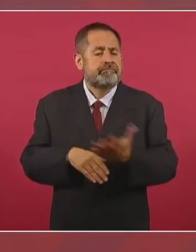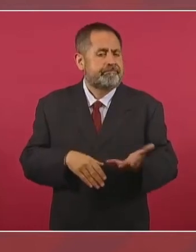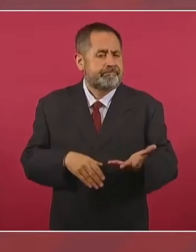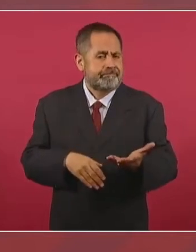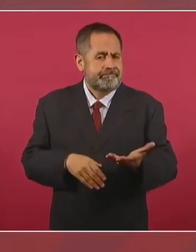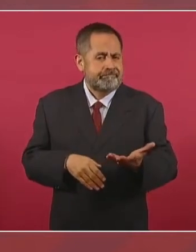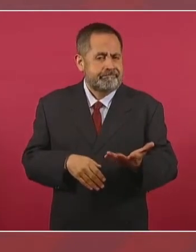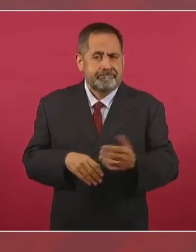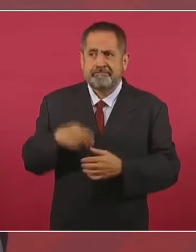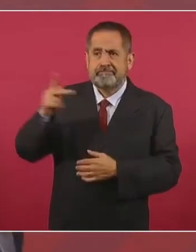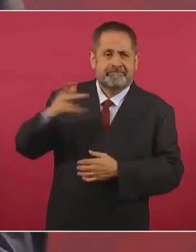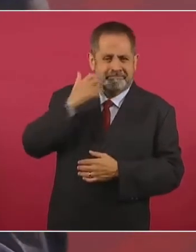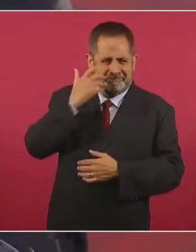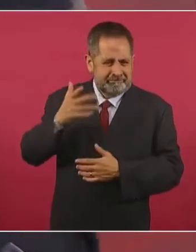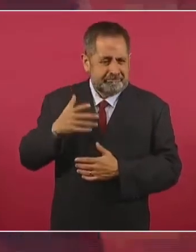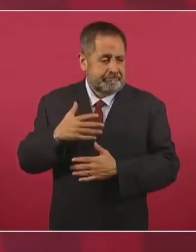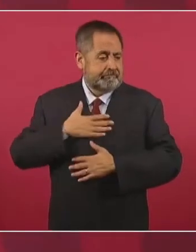y por sus